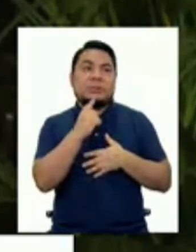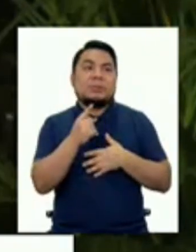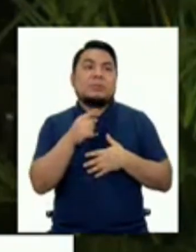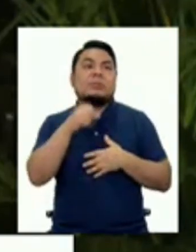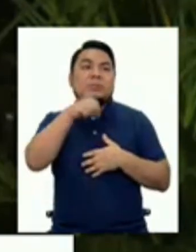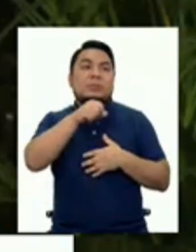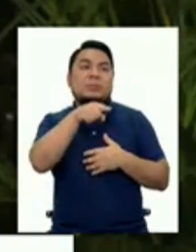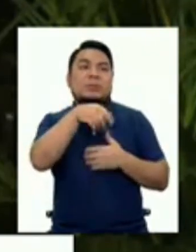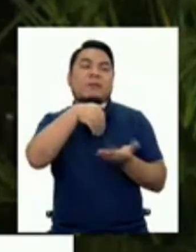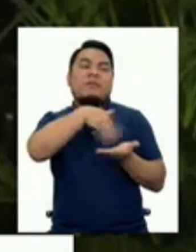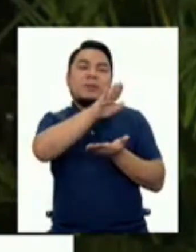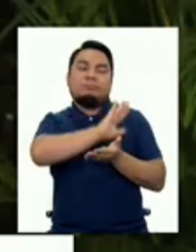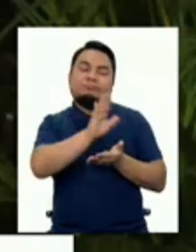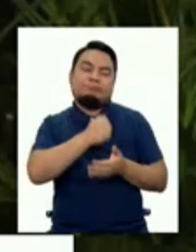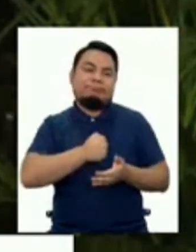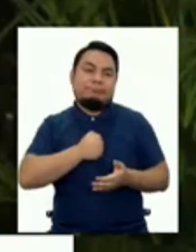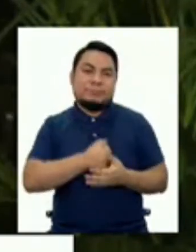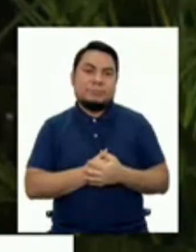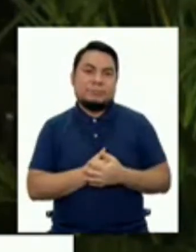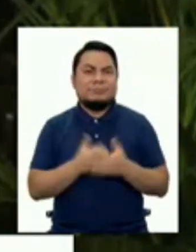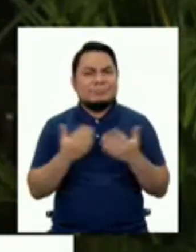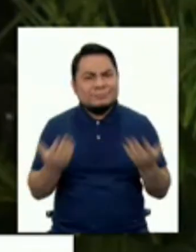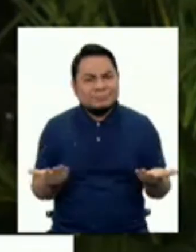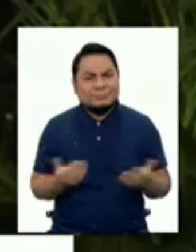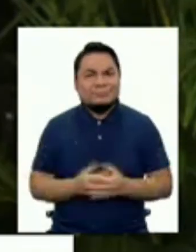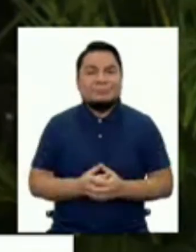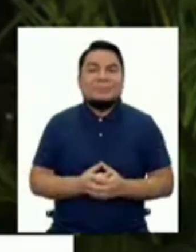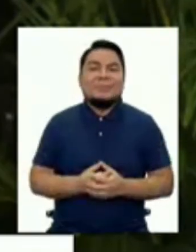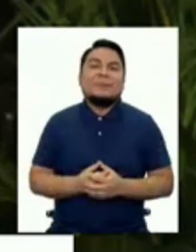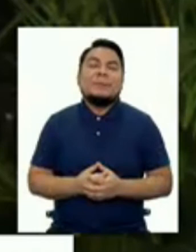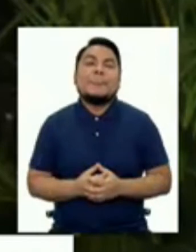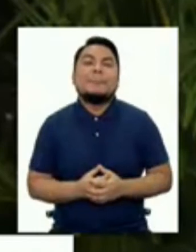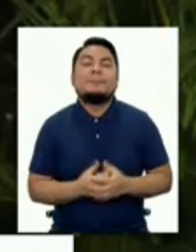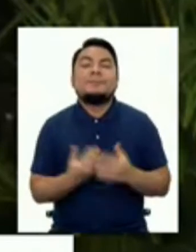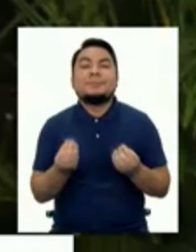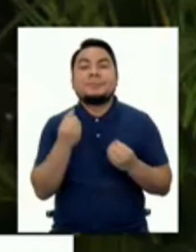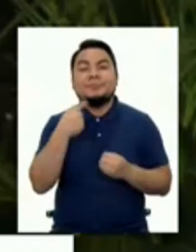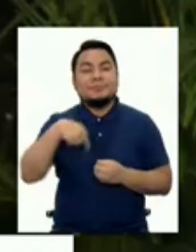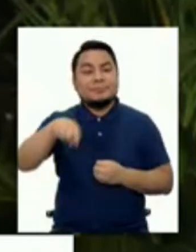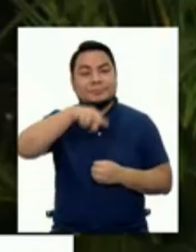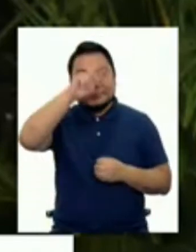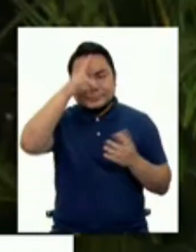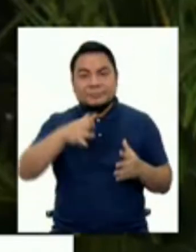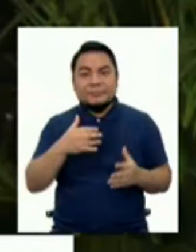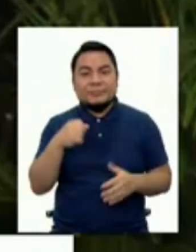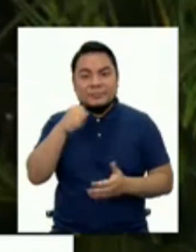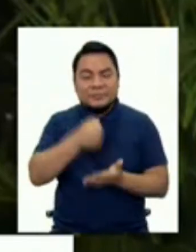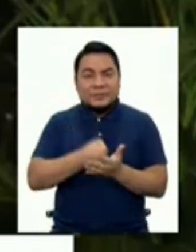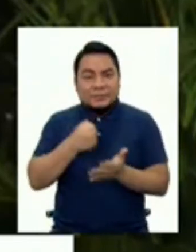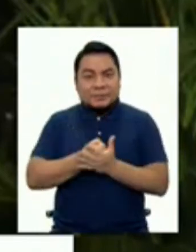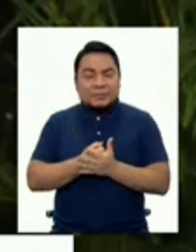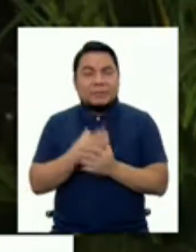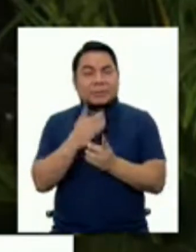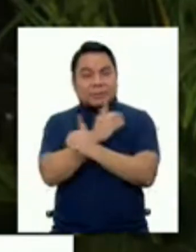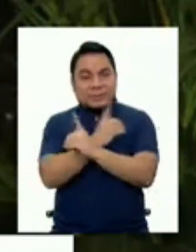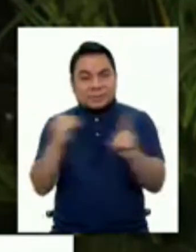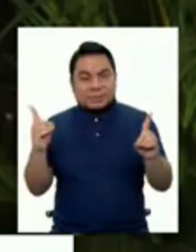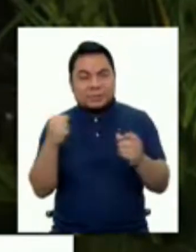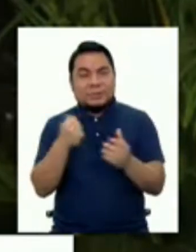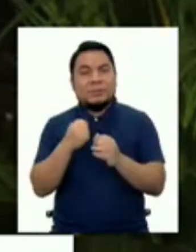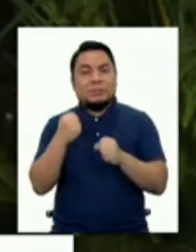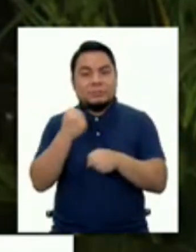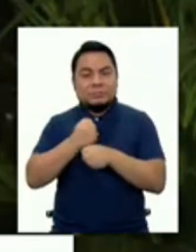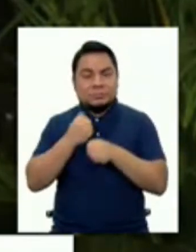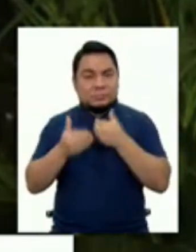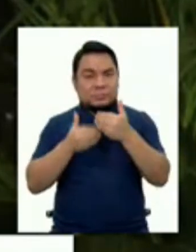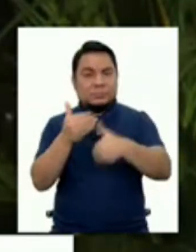interpelarla. Creo que el país reclama democracia e institucionalidad, pero su fortalecimiento depende